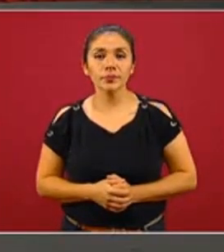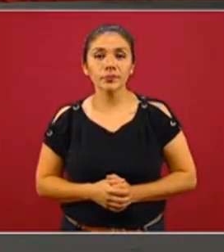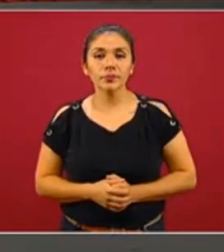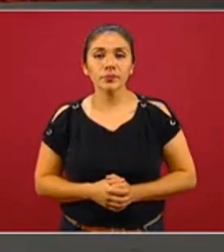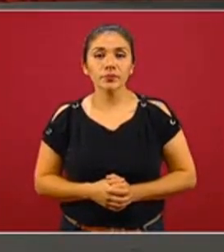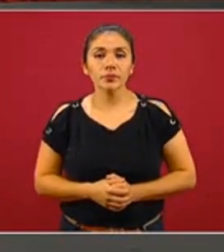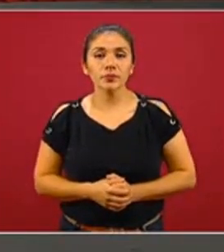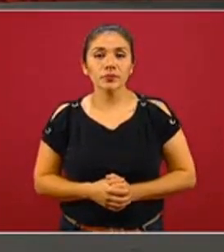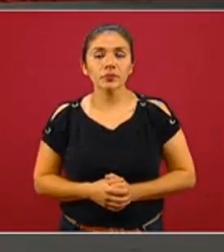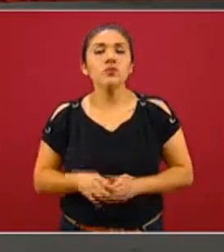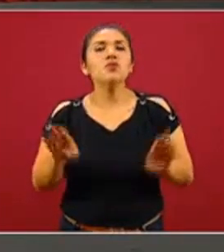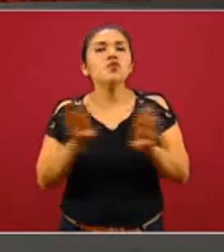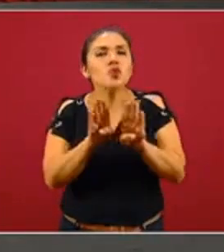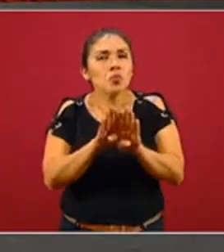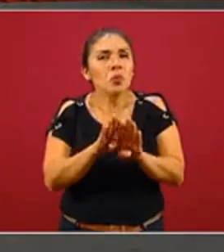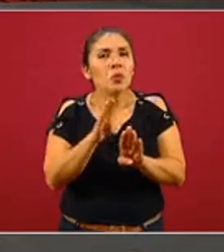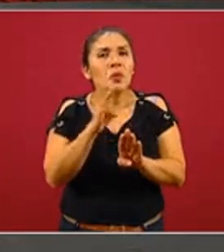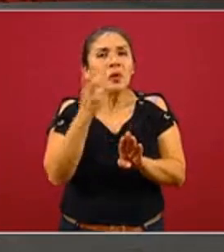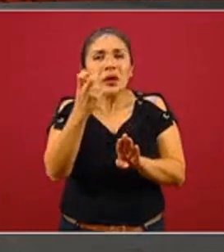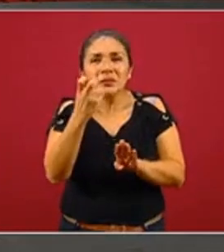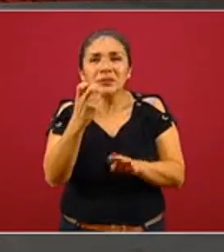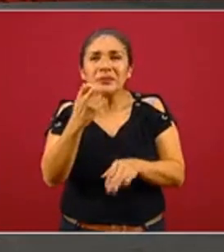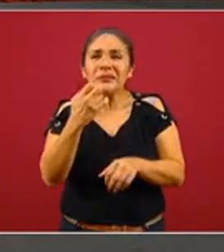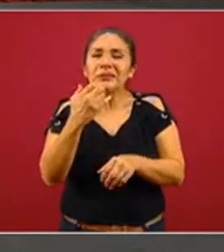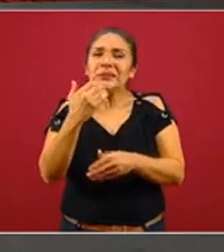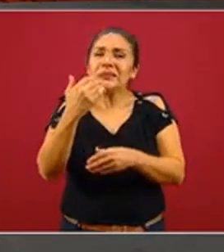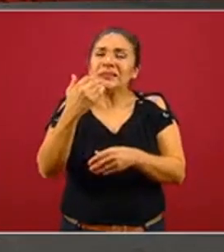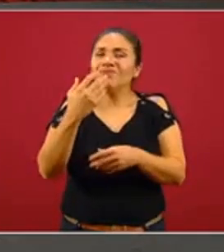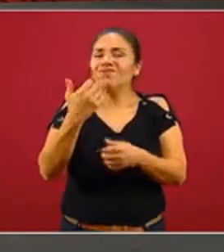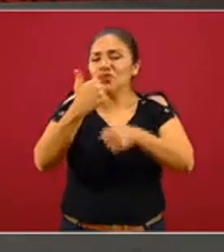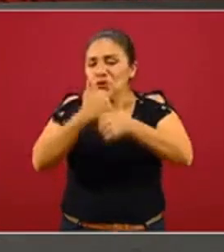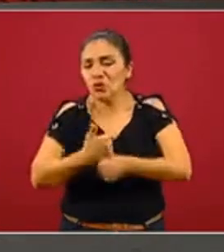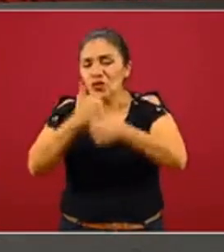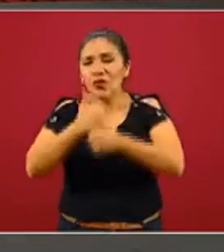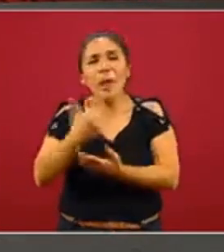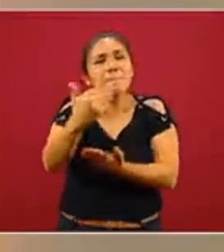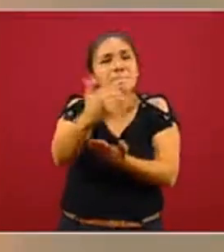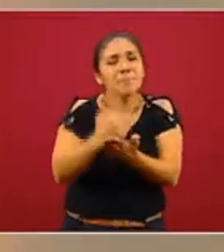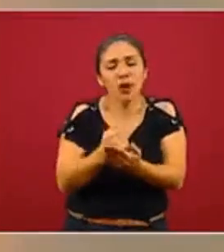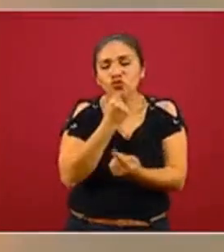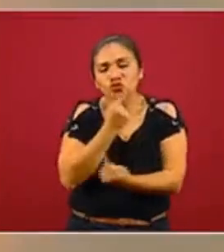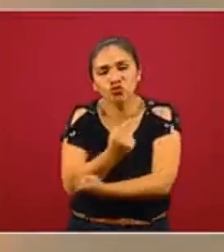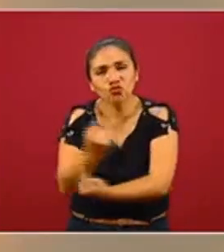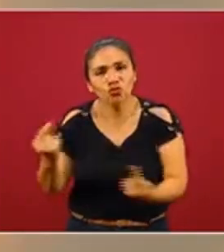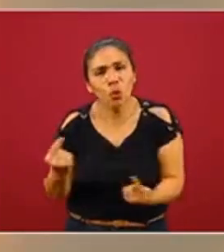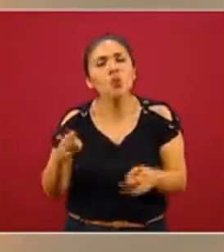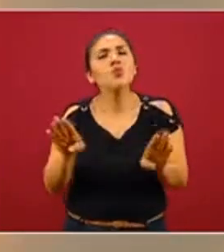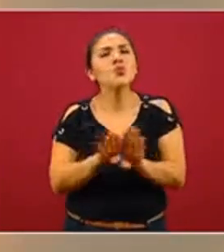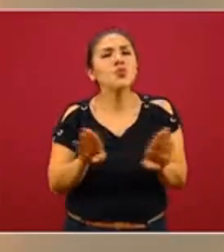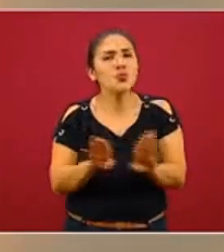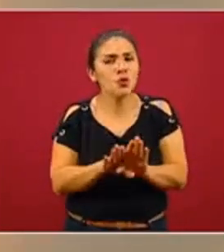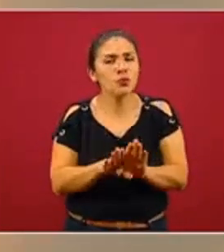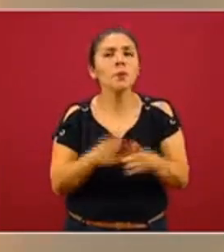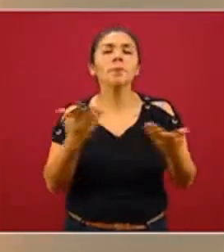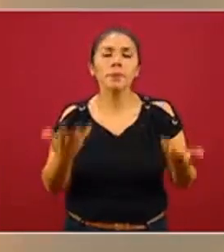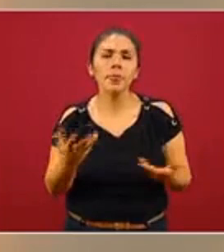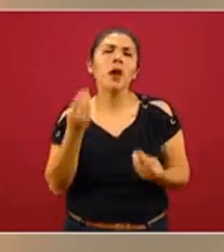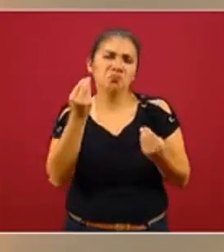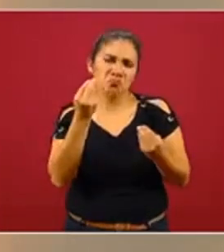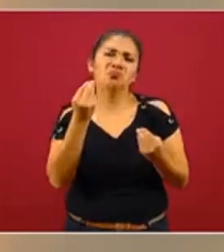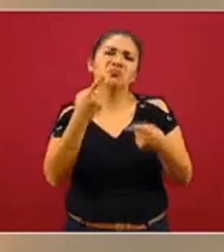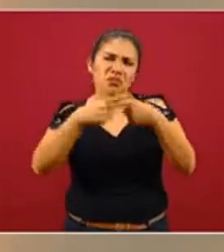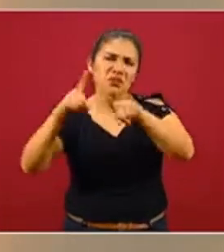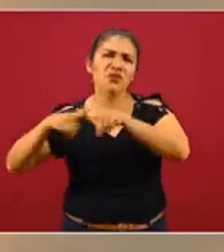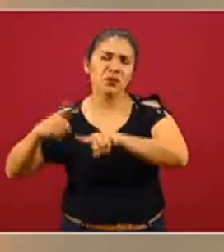¿Cómo podemos minimizar el impacto del COVID-19 en los niños y niñas y adolescentes? Hay varias intervenciones,